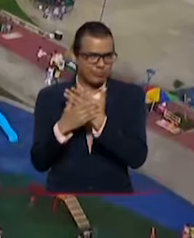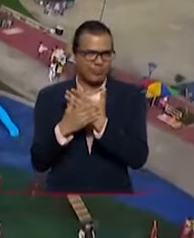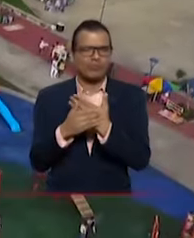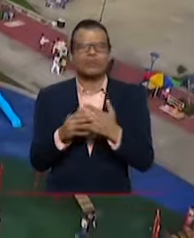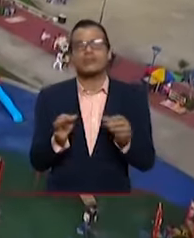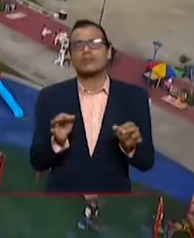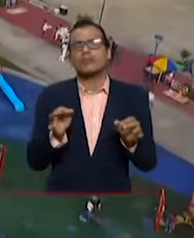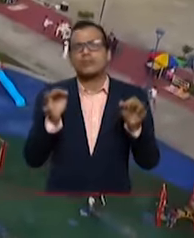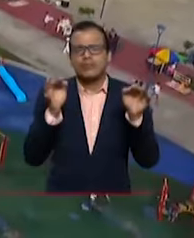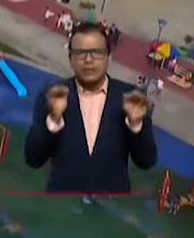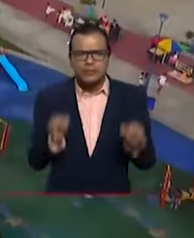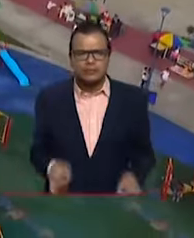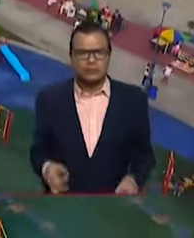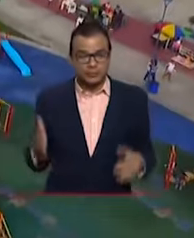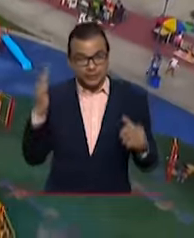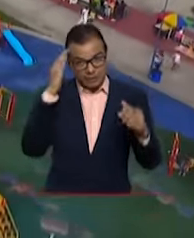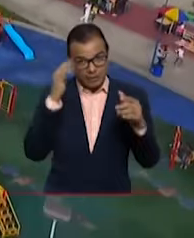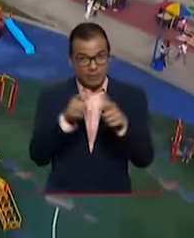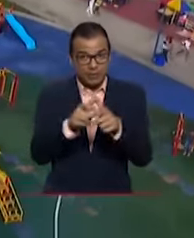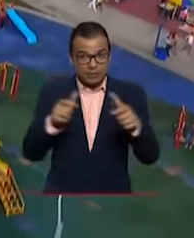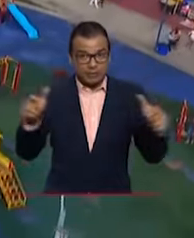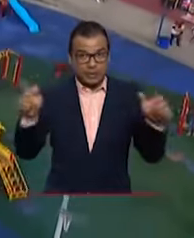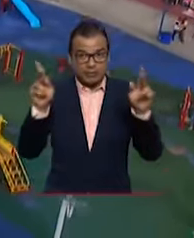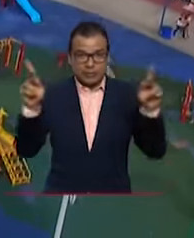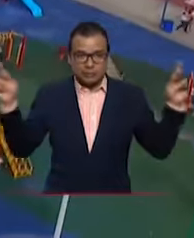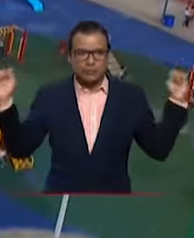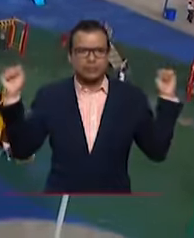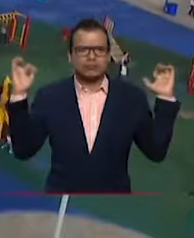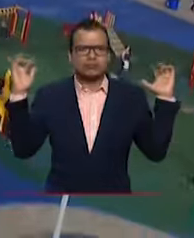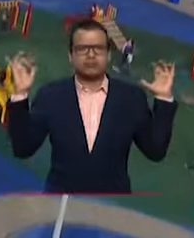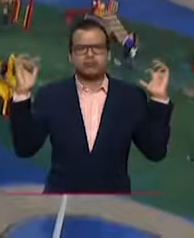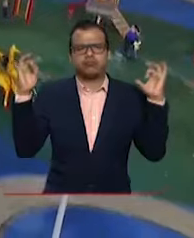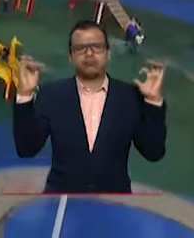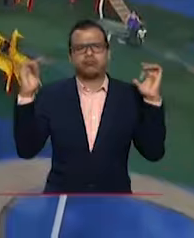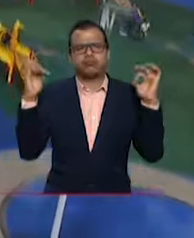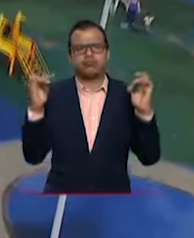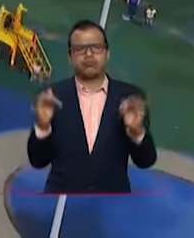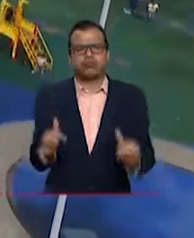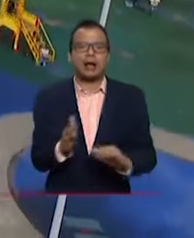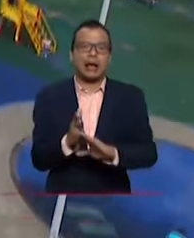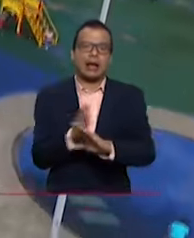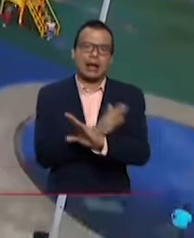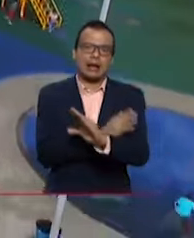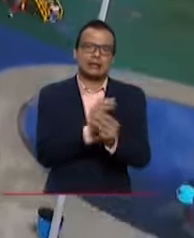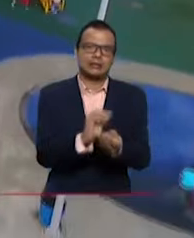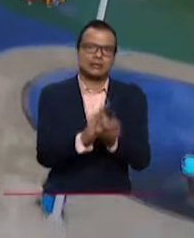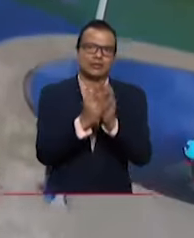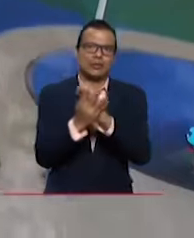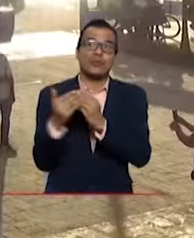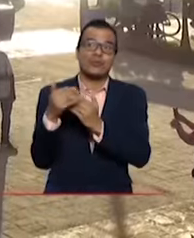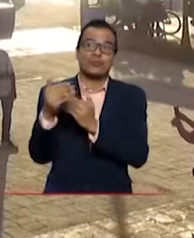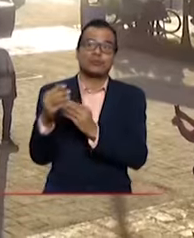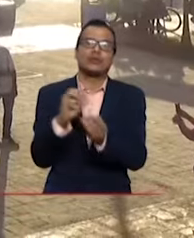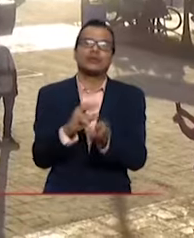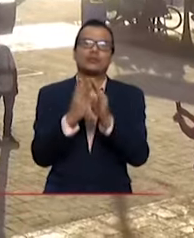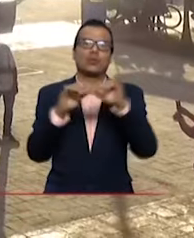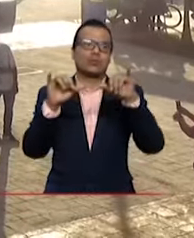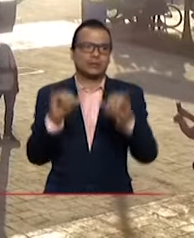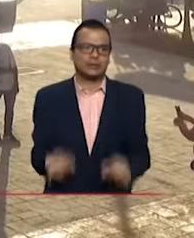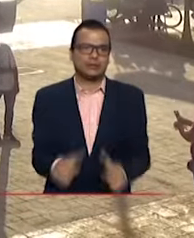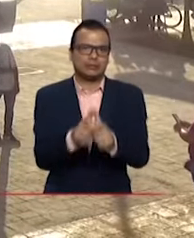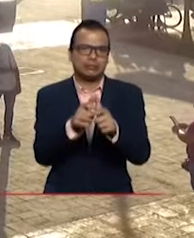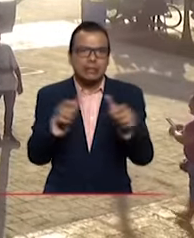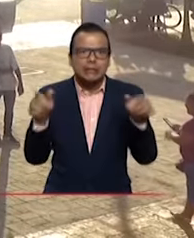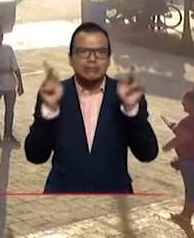va a haber una importante afluencia de turistas para los que también igualmente tenemos que